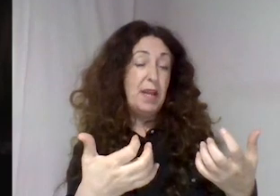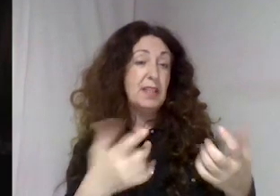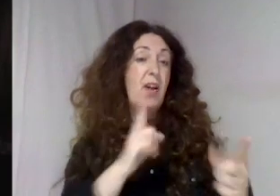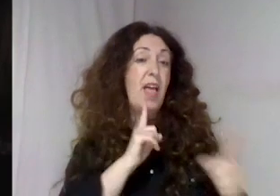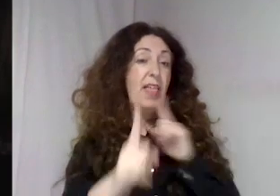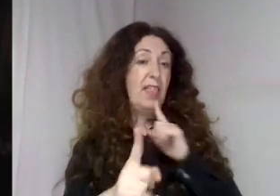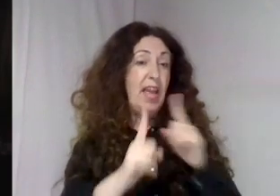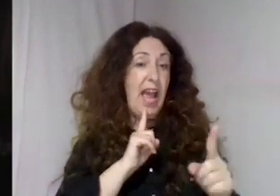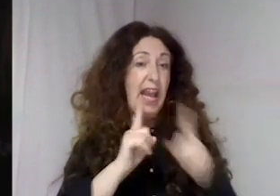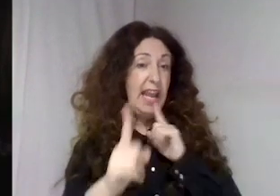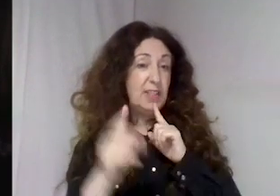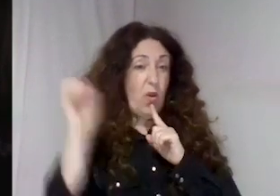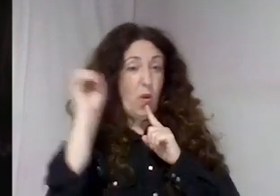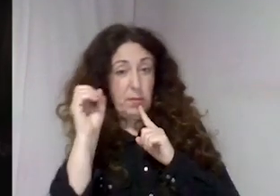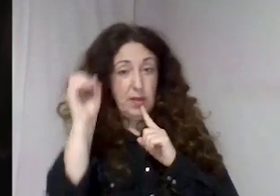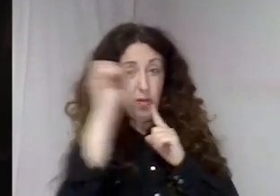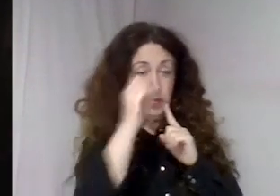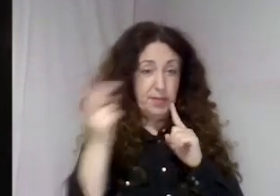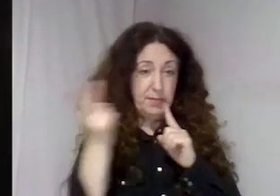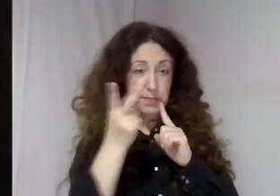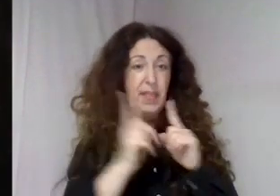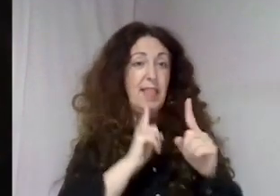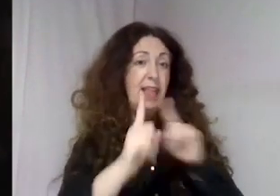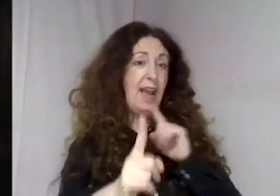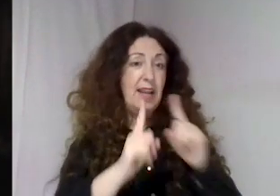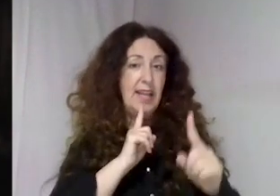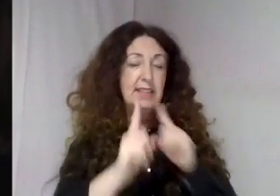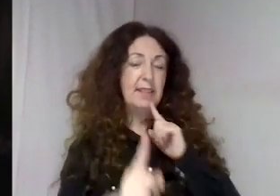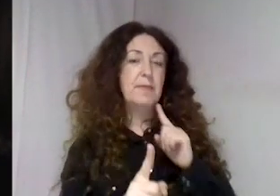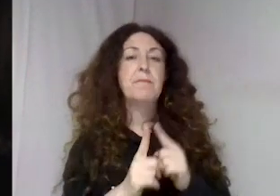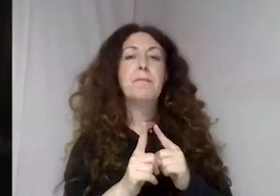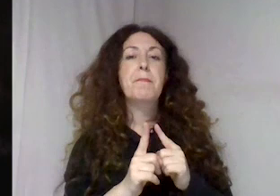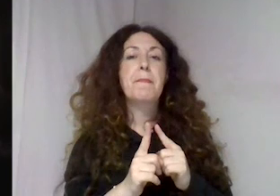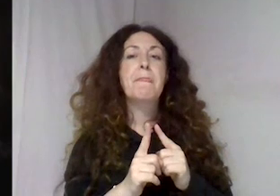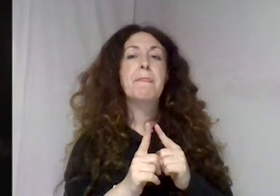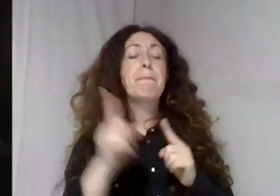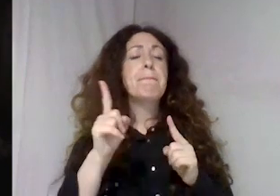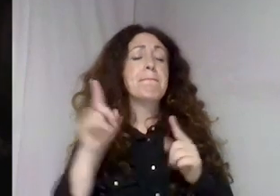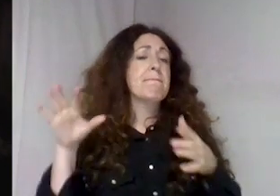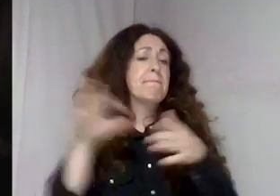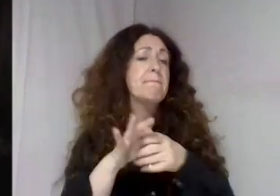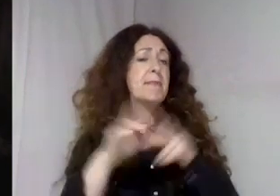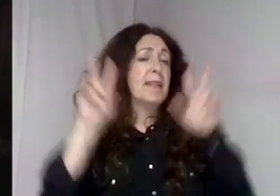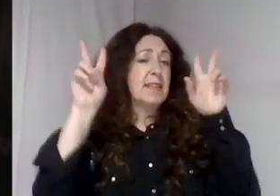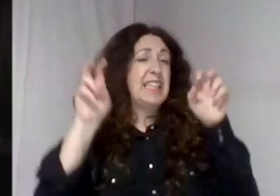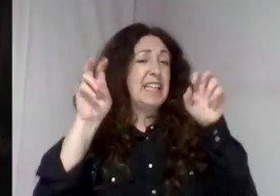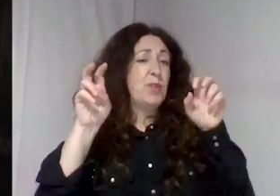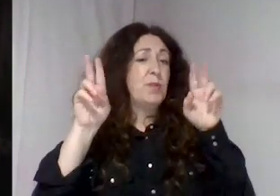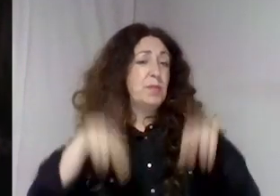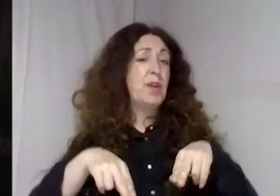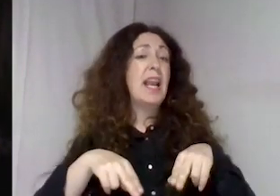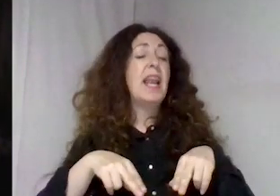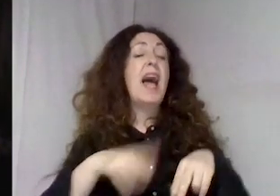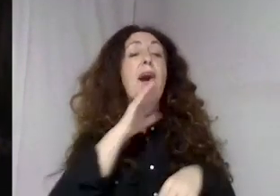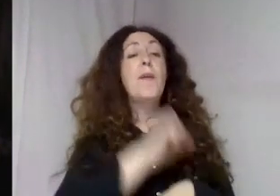Es hermoso lo que nos has planteado, que da posibilidad a un